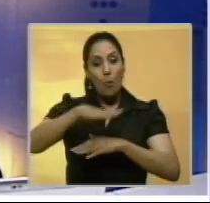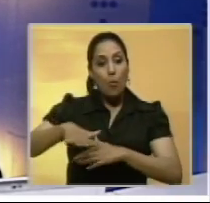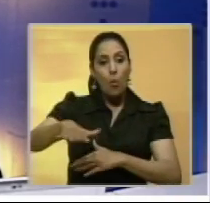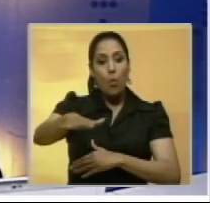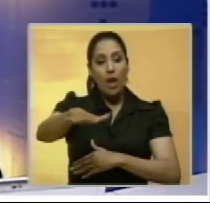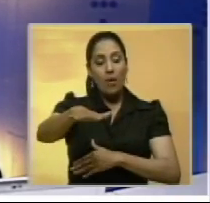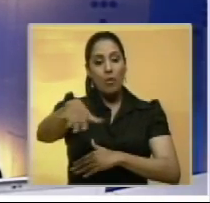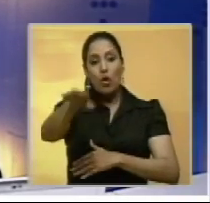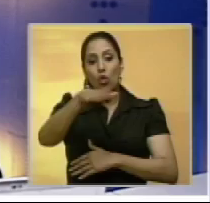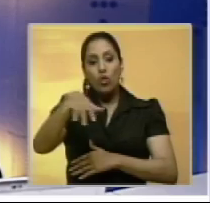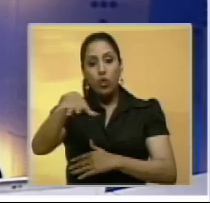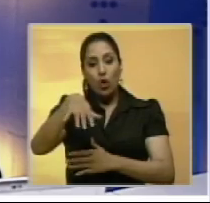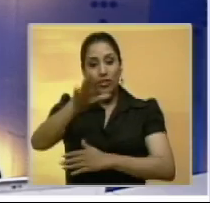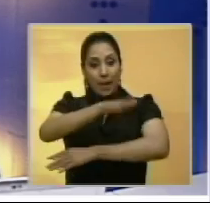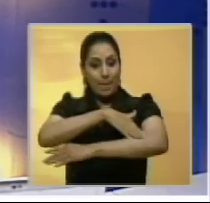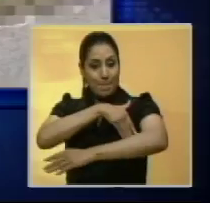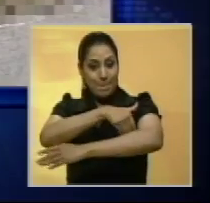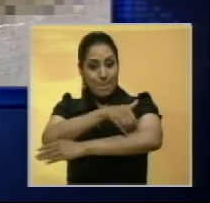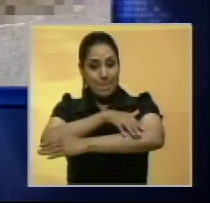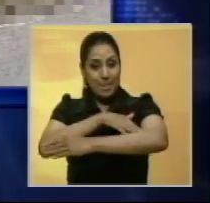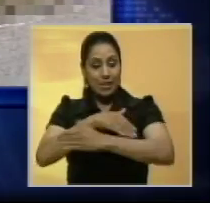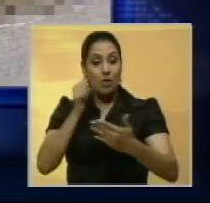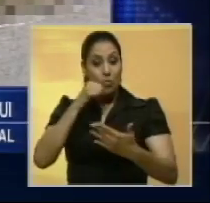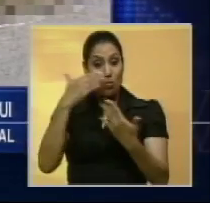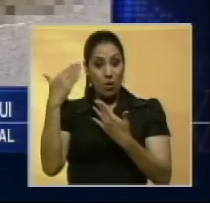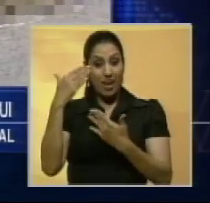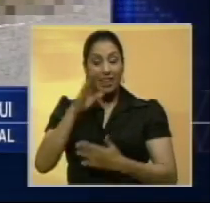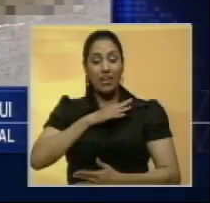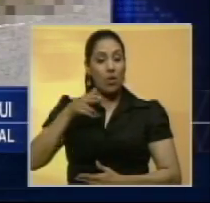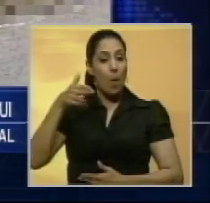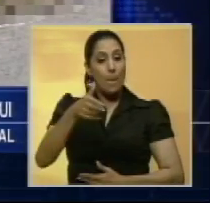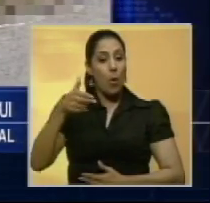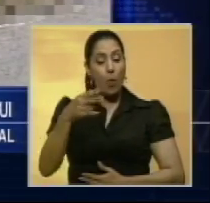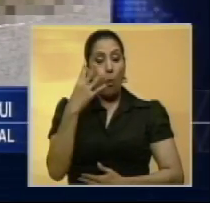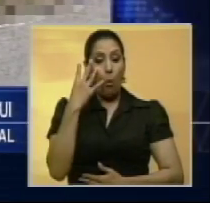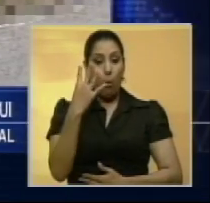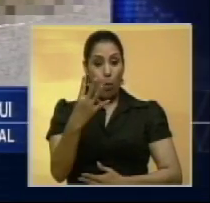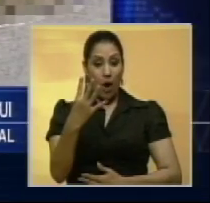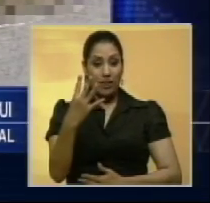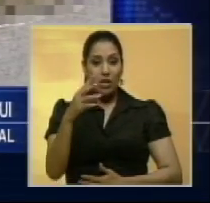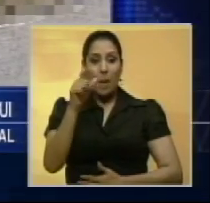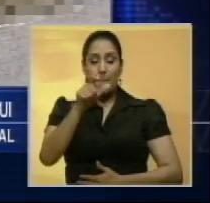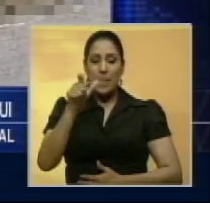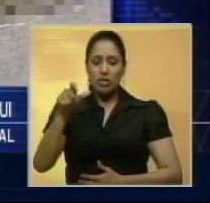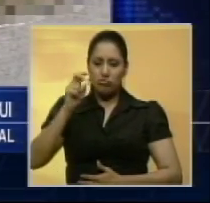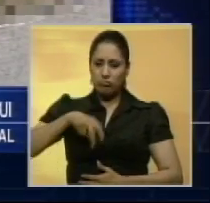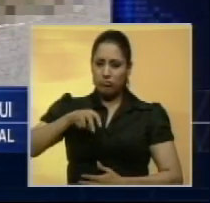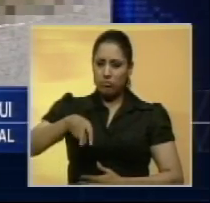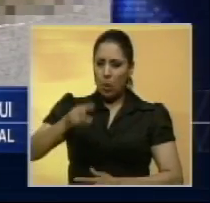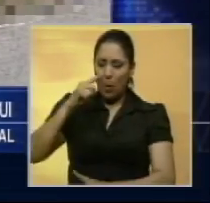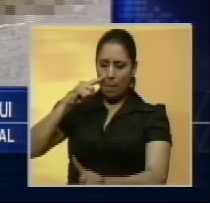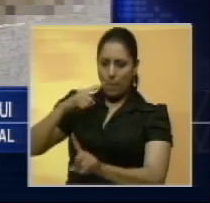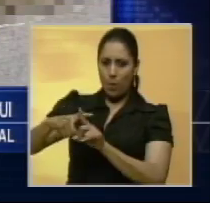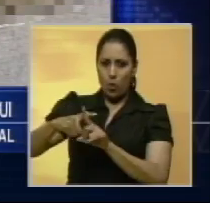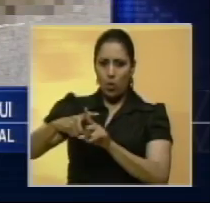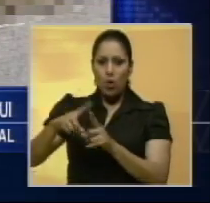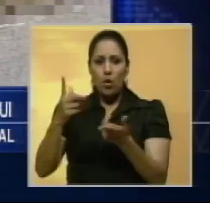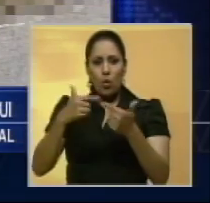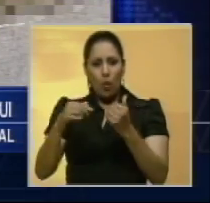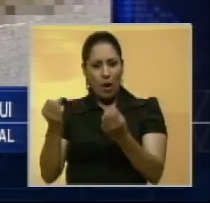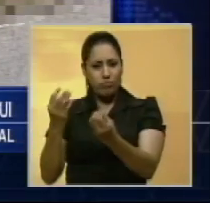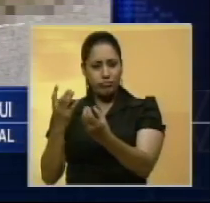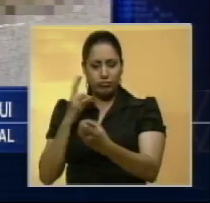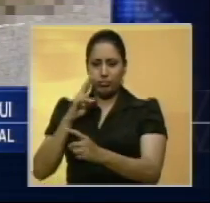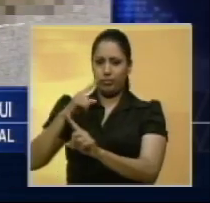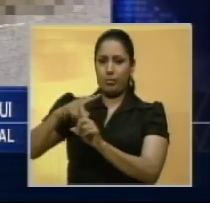de Naricual, en Barcelona. La joven fue hallada con 4 impactos de bala por vecinos que caminaban por la zona rural del municipio